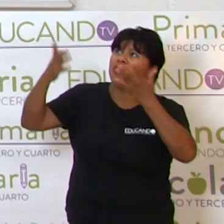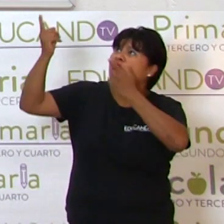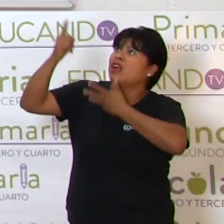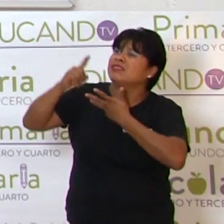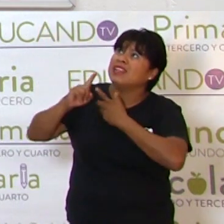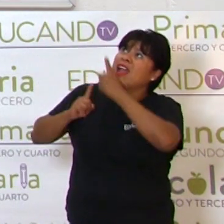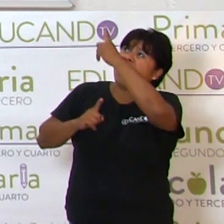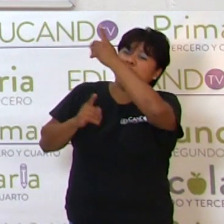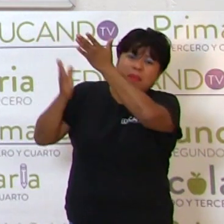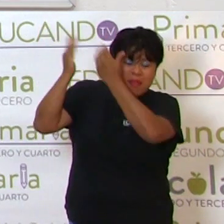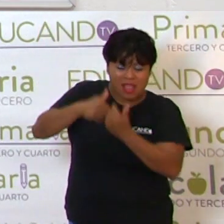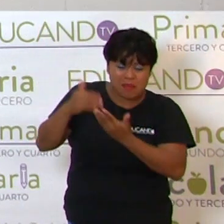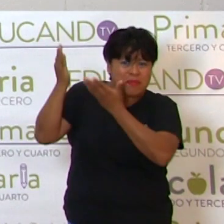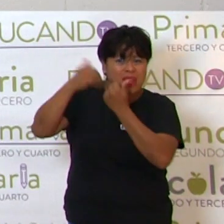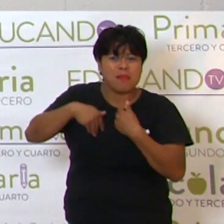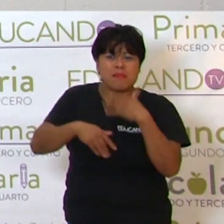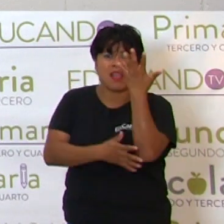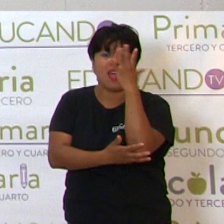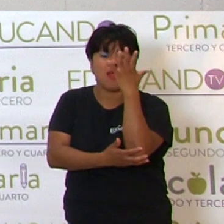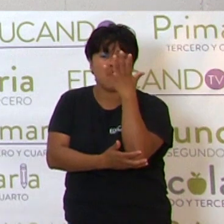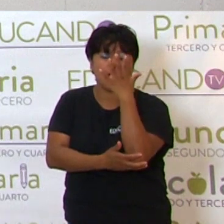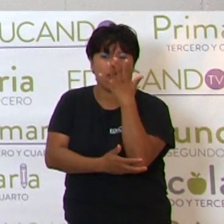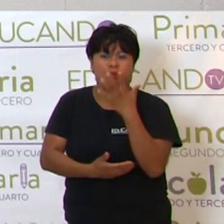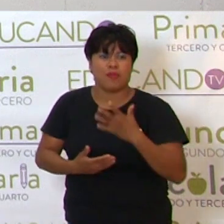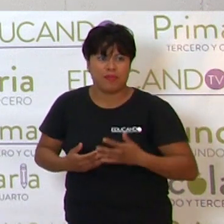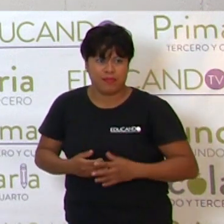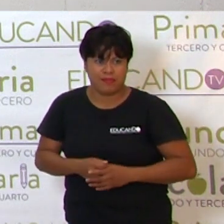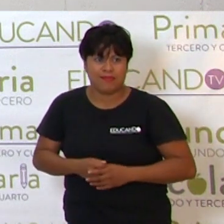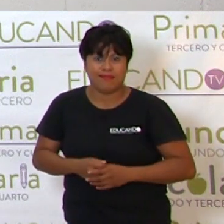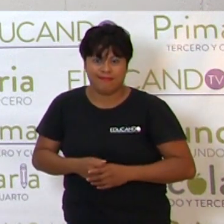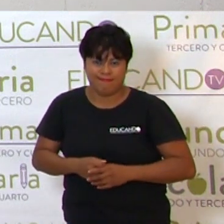allá arriba, bájelo del árbol.